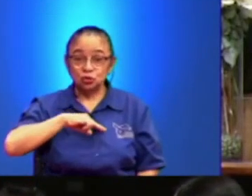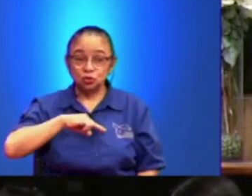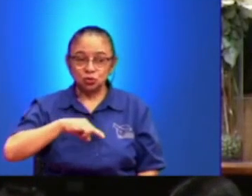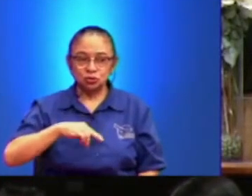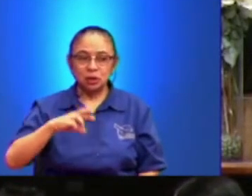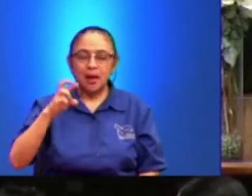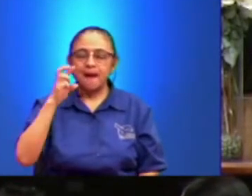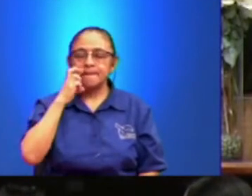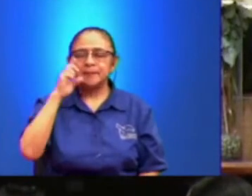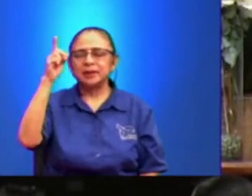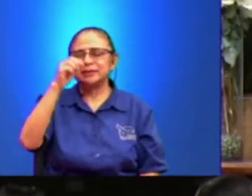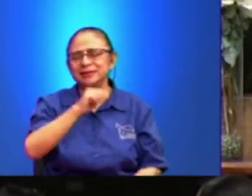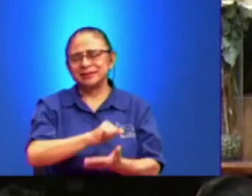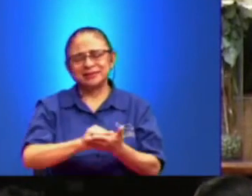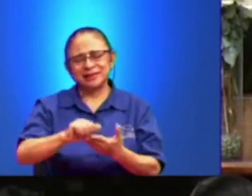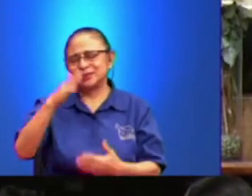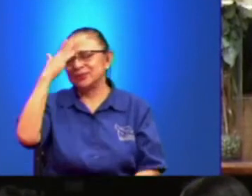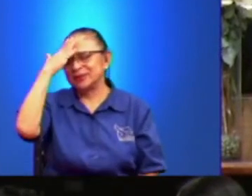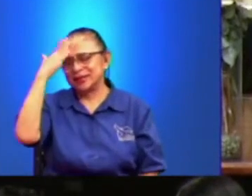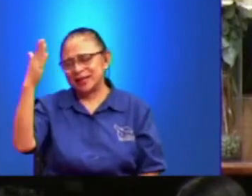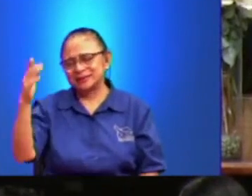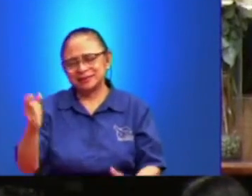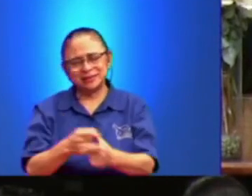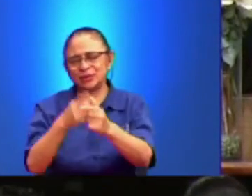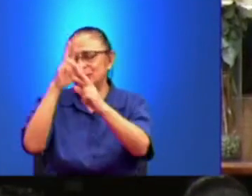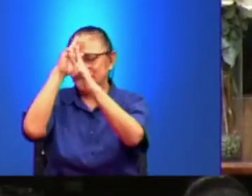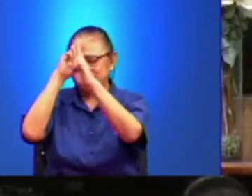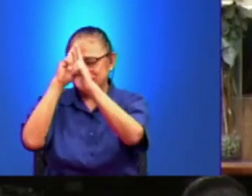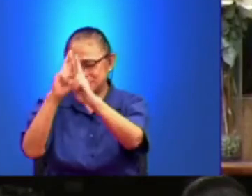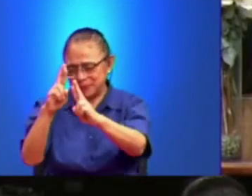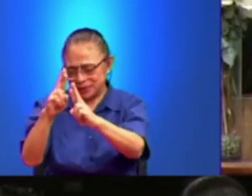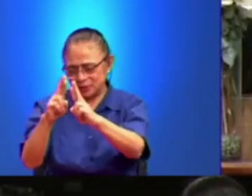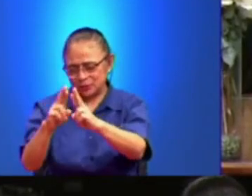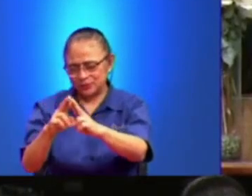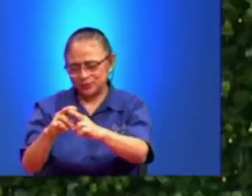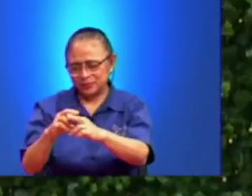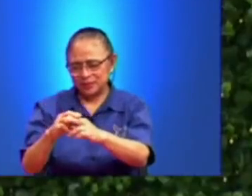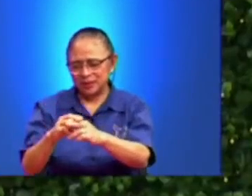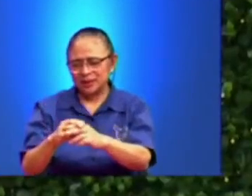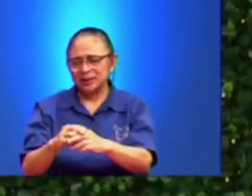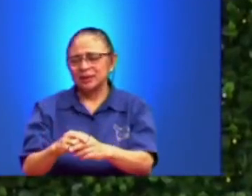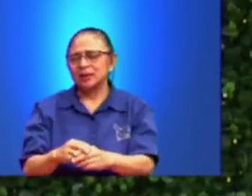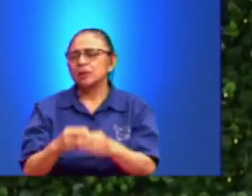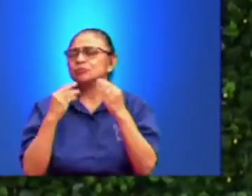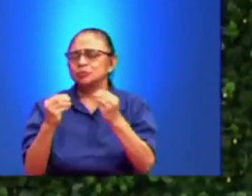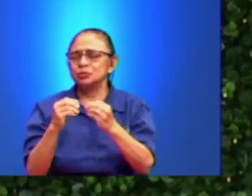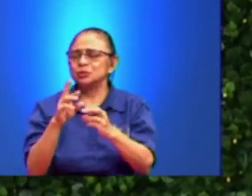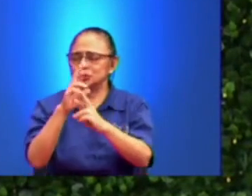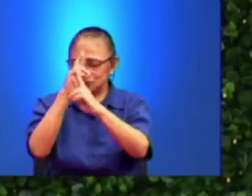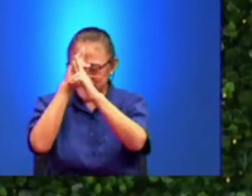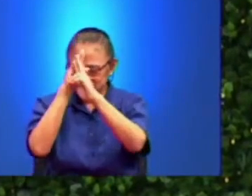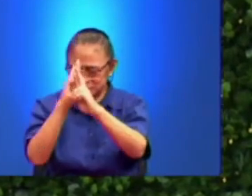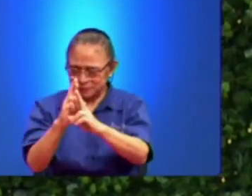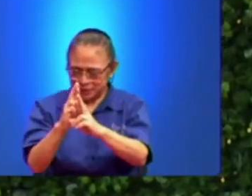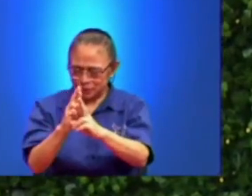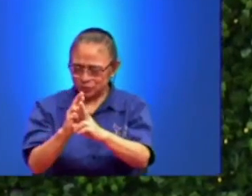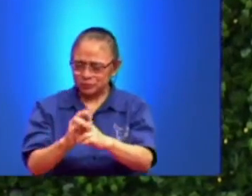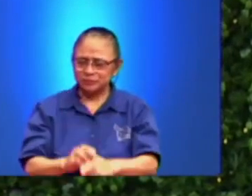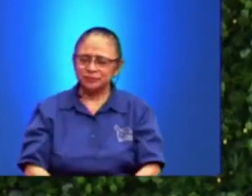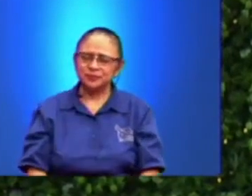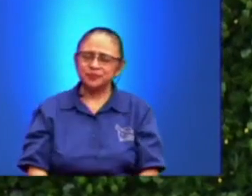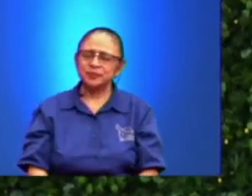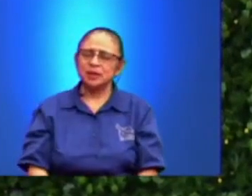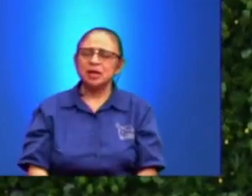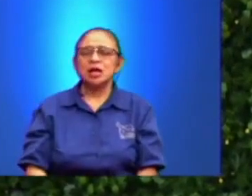santo gracias señor y con respeto y guardando la distancia conta entre menos hombres de dios